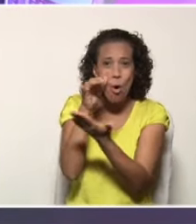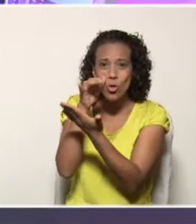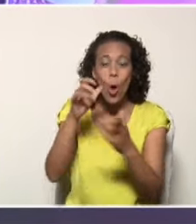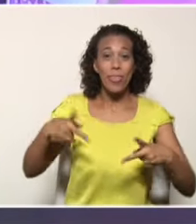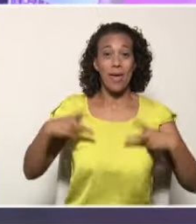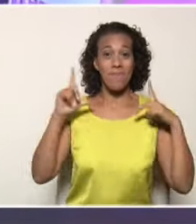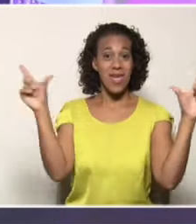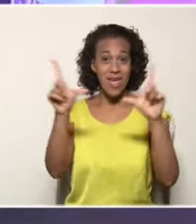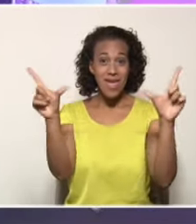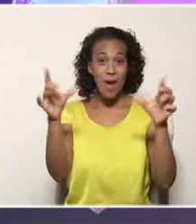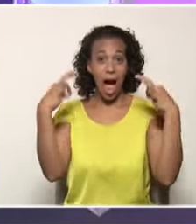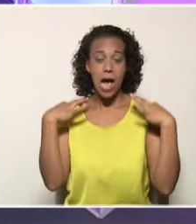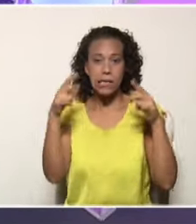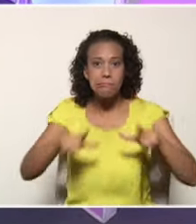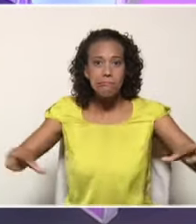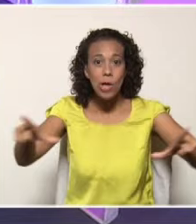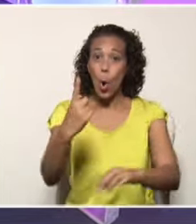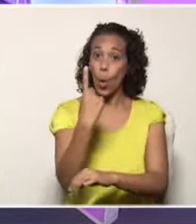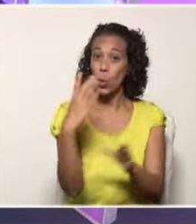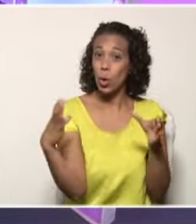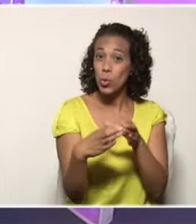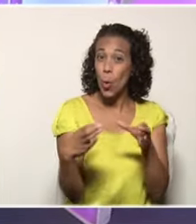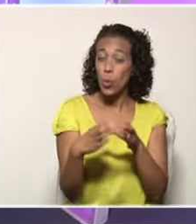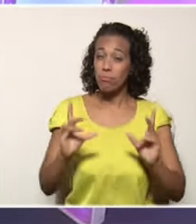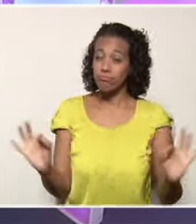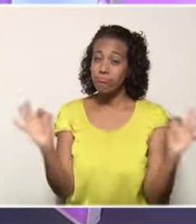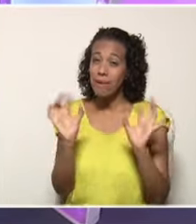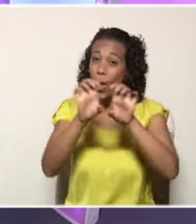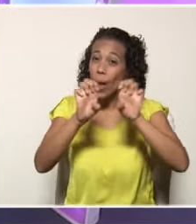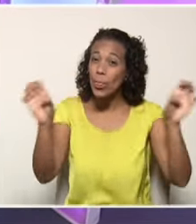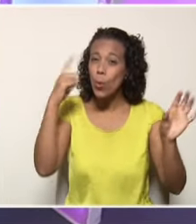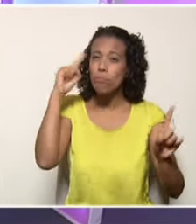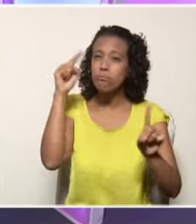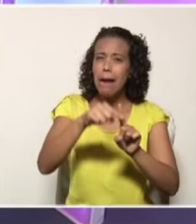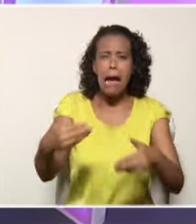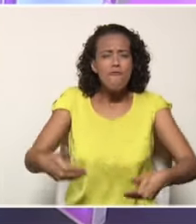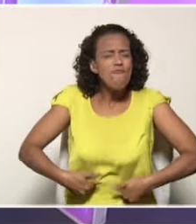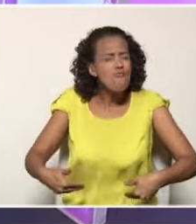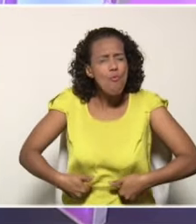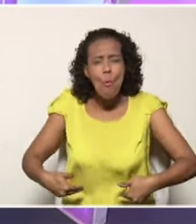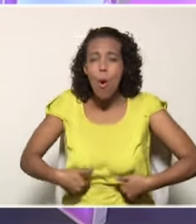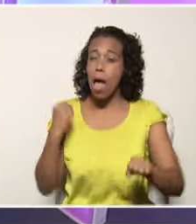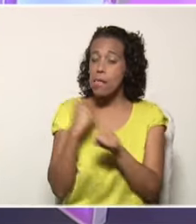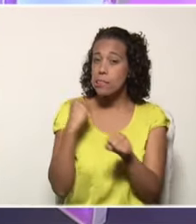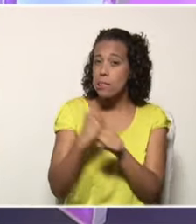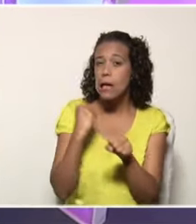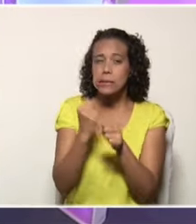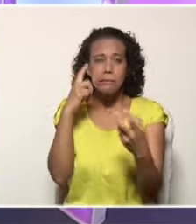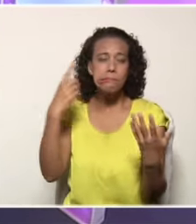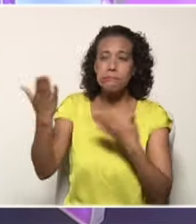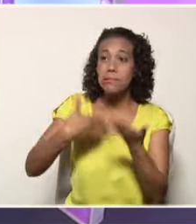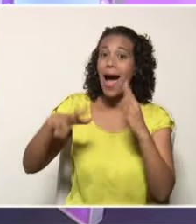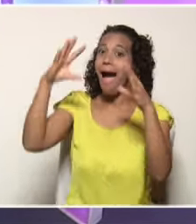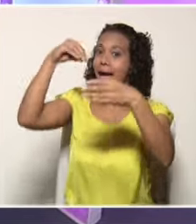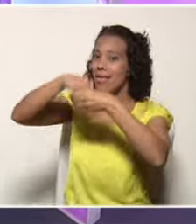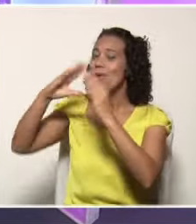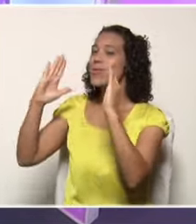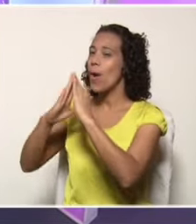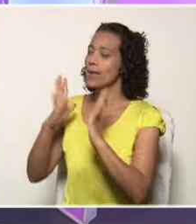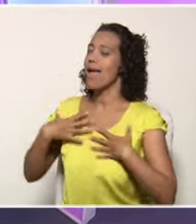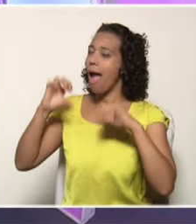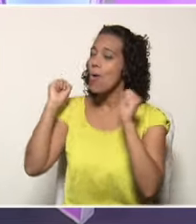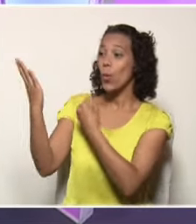Vive TV, que desde acá, desde el estudio 1 de este canal educativo, hacen un grandioso esfuerzo para que ustedes se puedan quedar seguros